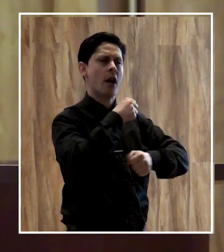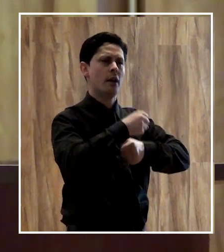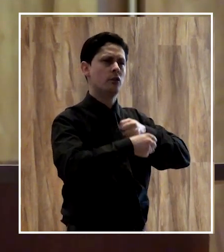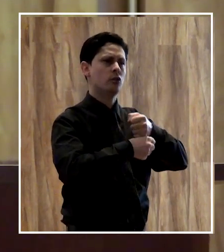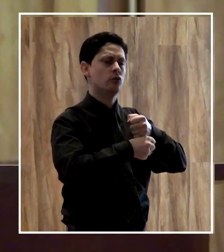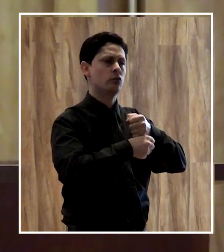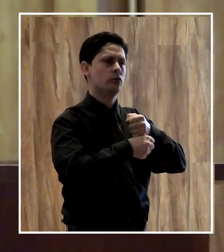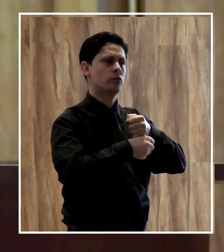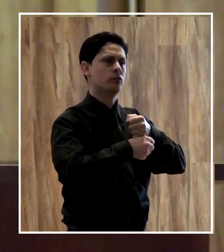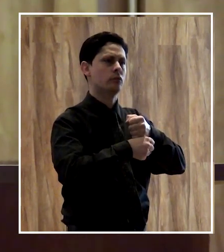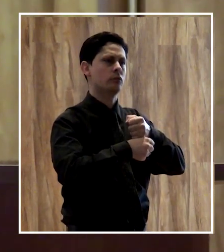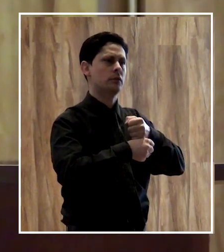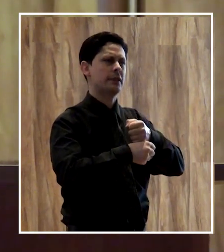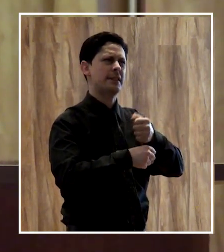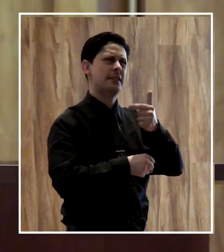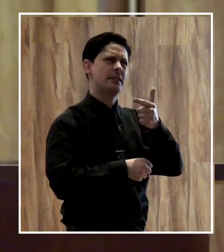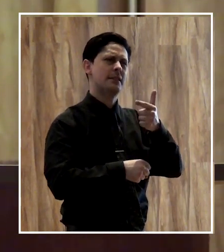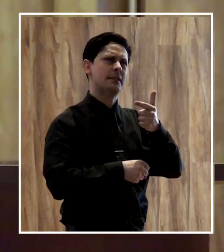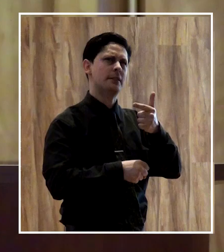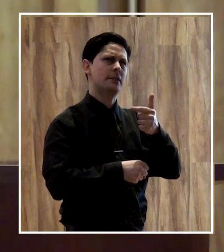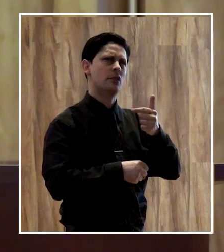los años